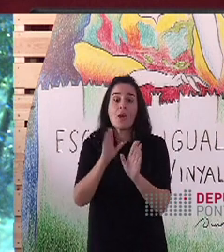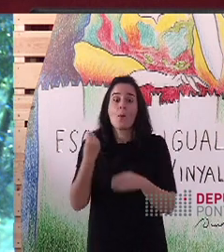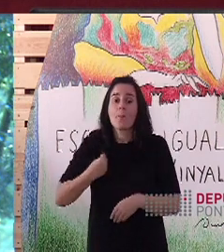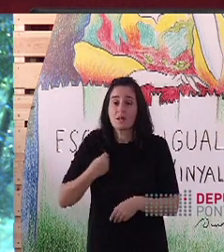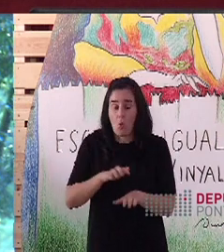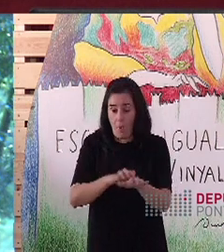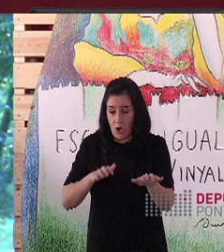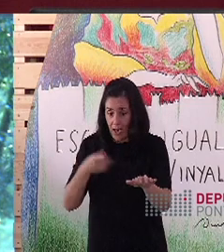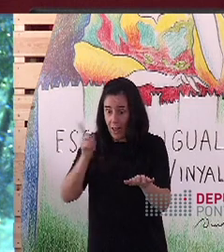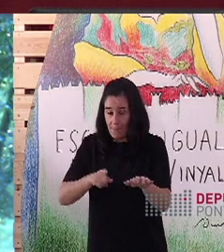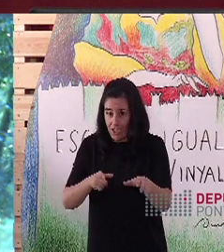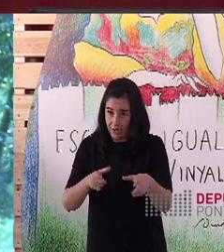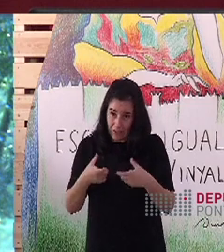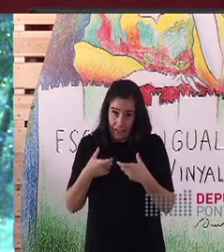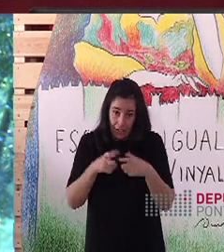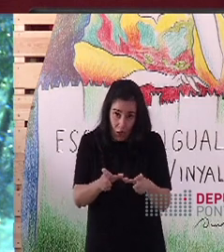de este